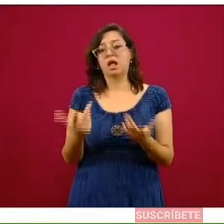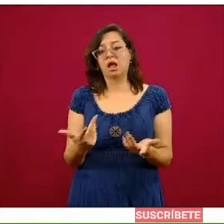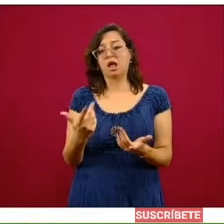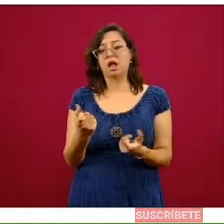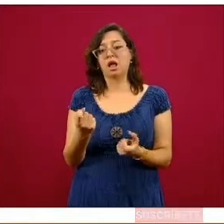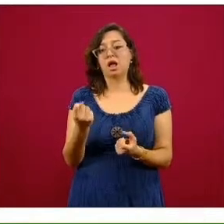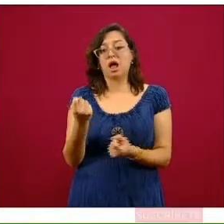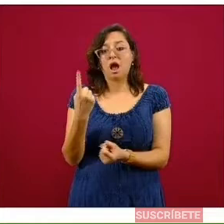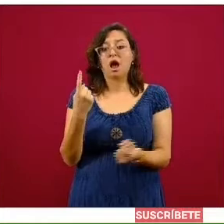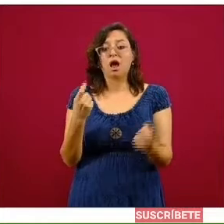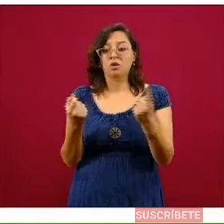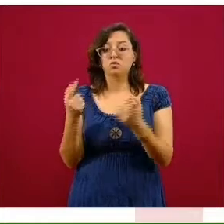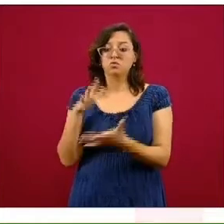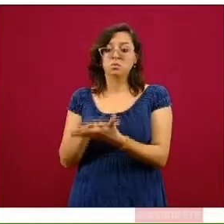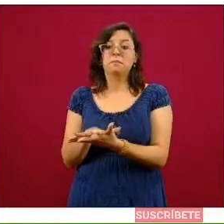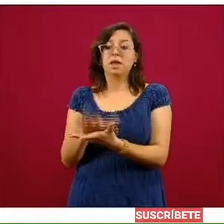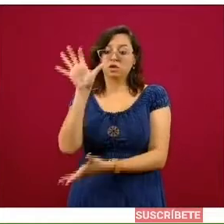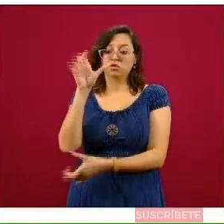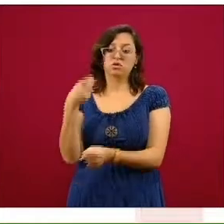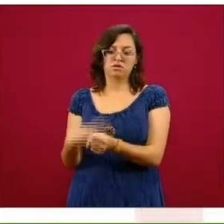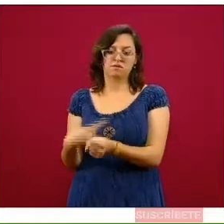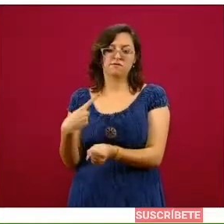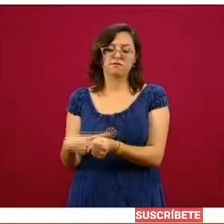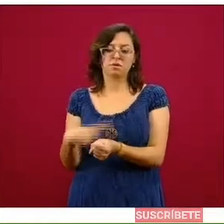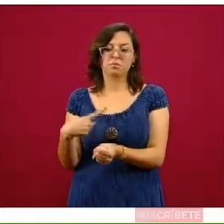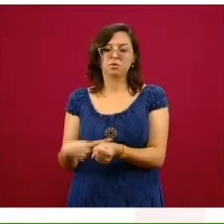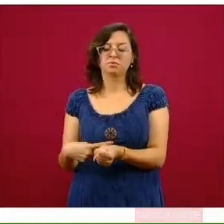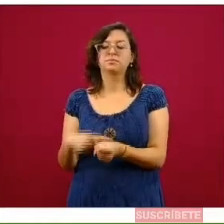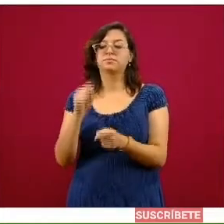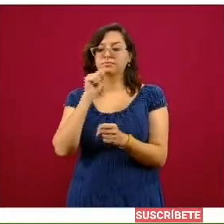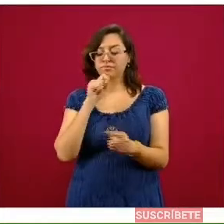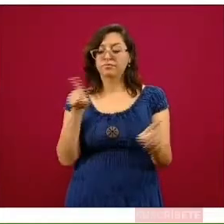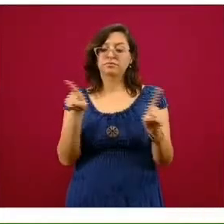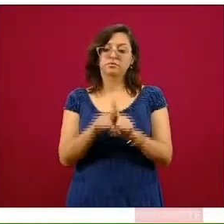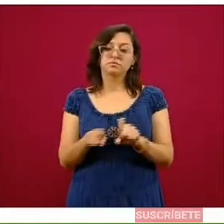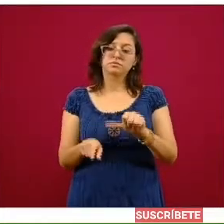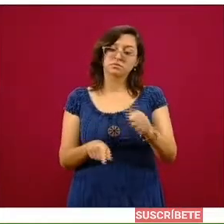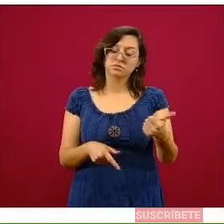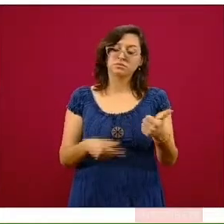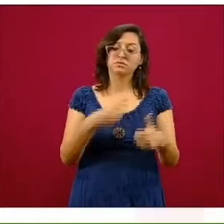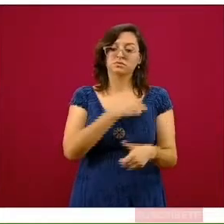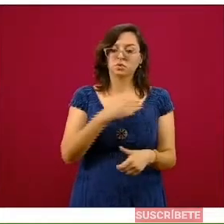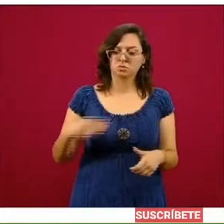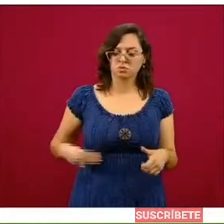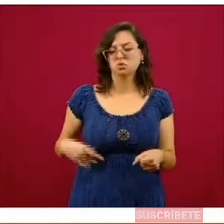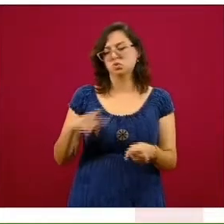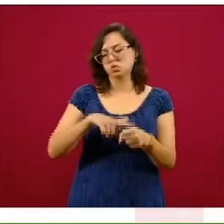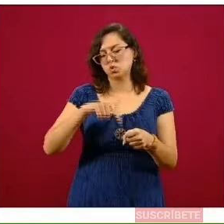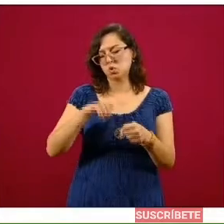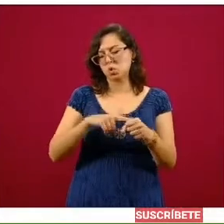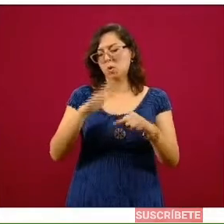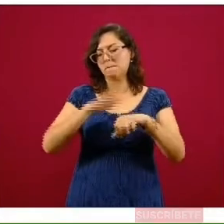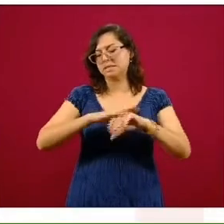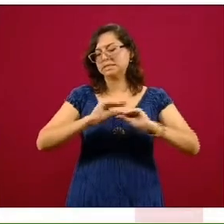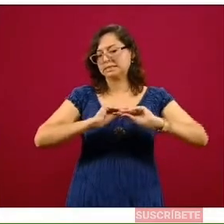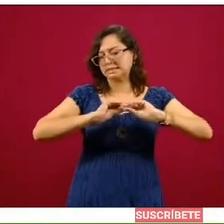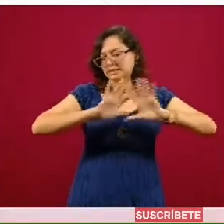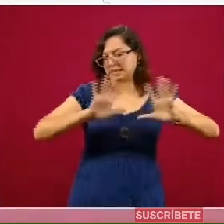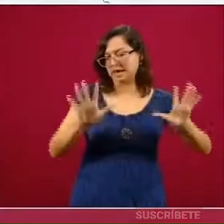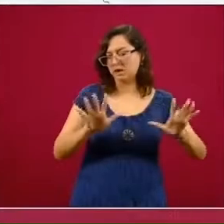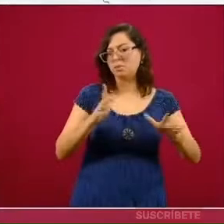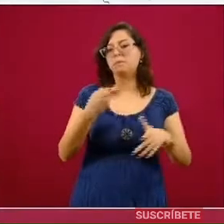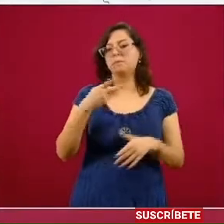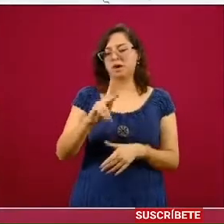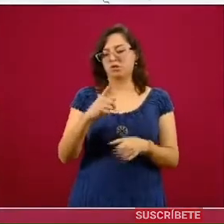la mayor de ellas, y tenemos también municipios con menos escalas y continúa todavía